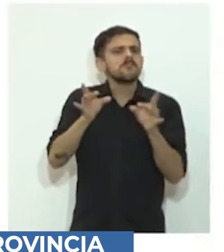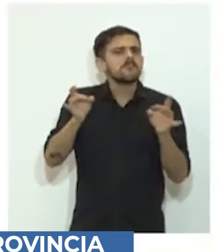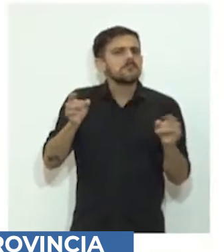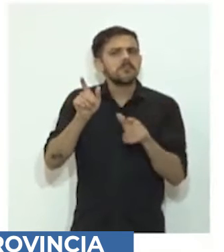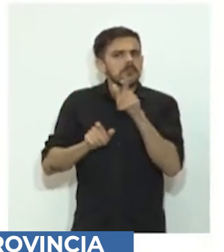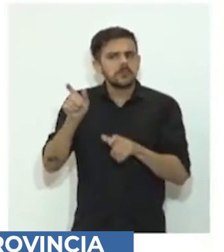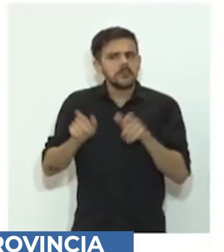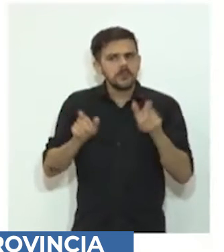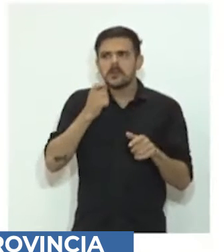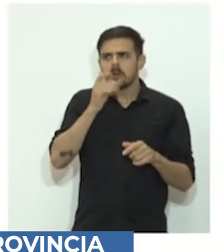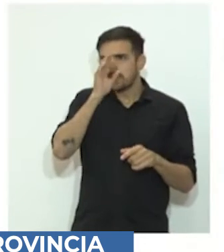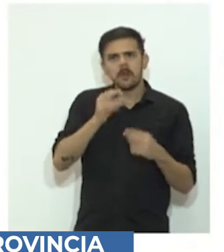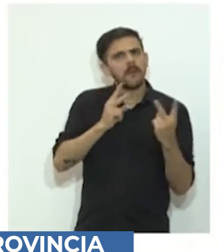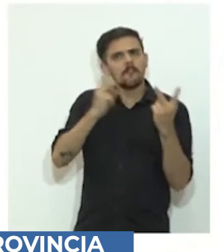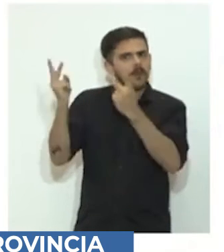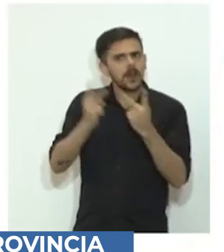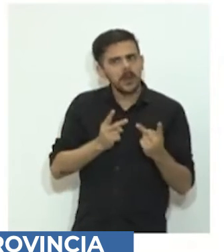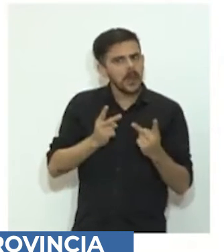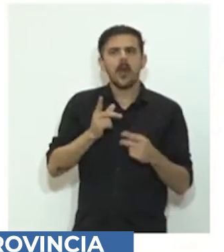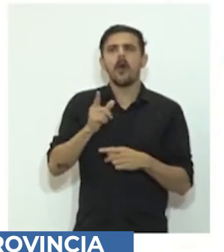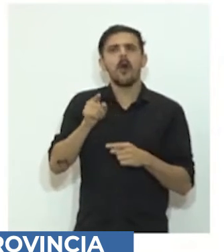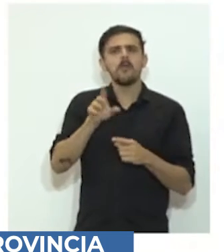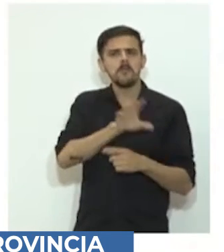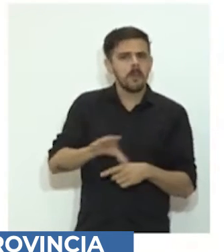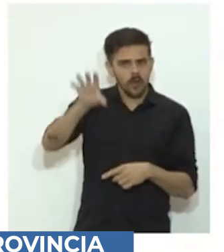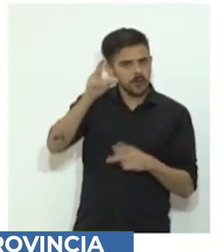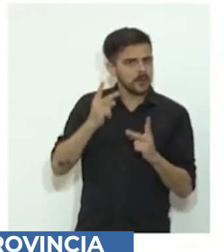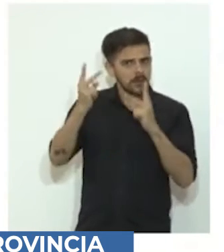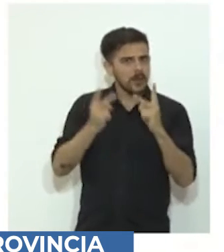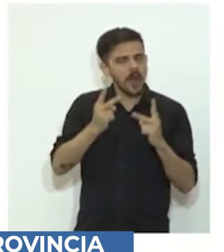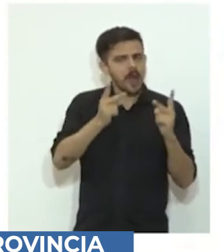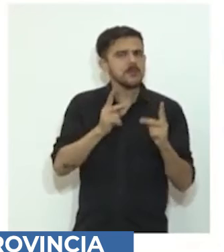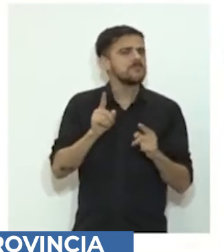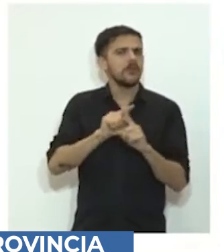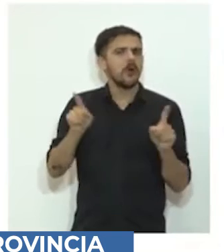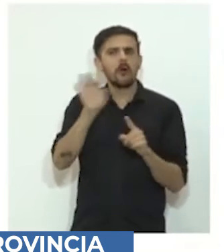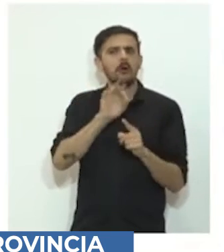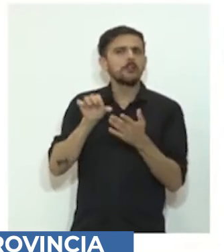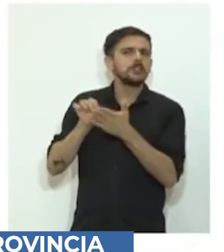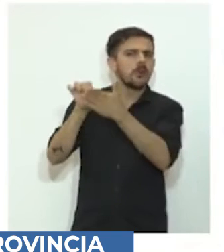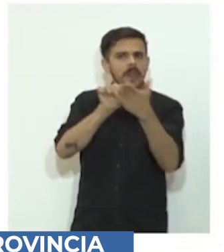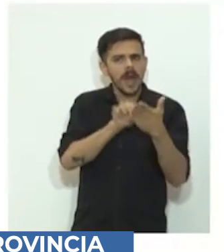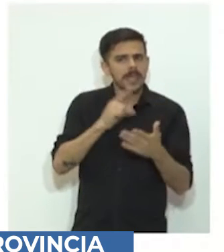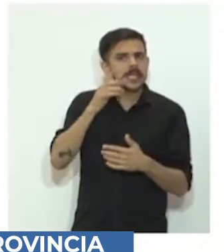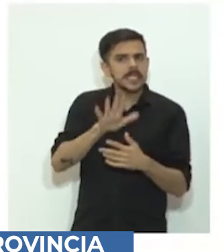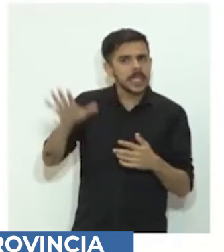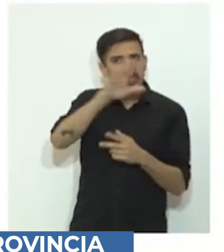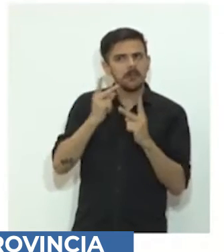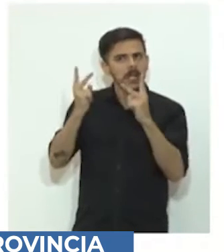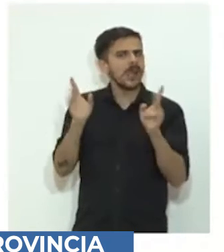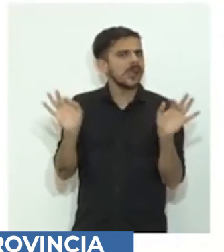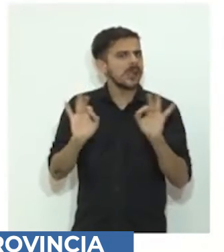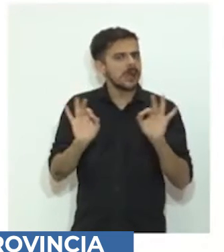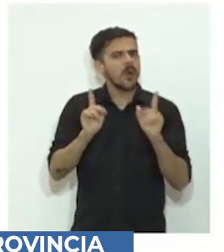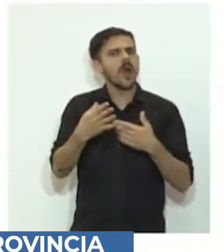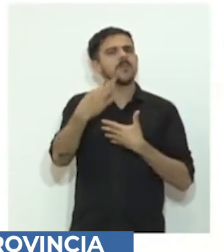que no tienen antecedentes de viaje tanto en nuestro país como particularmente en nuestra provincia estos dos estudios se llevan adelante en el